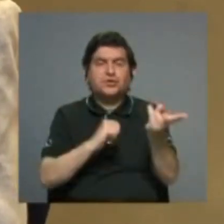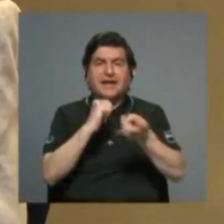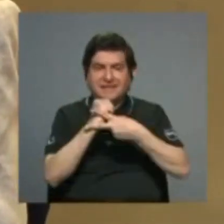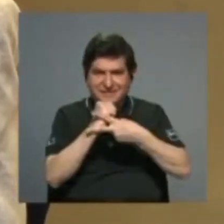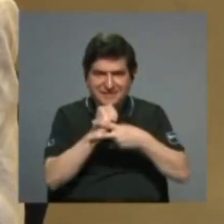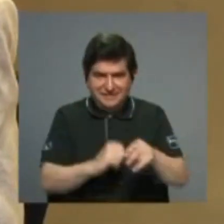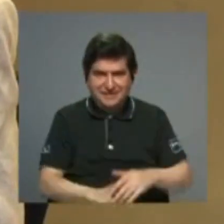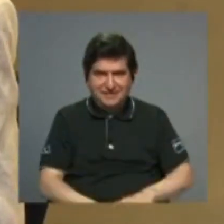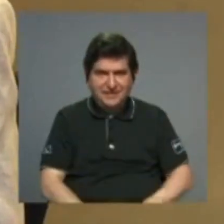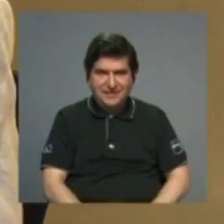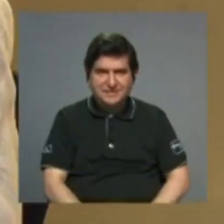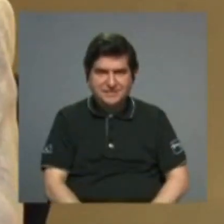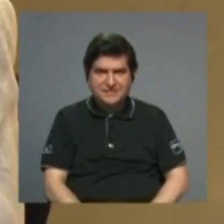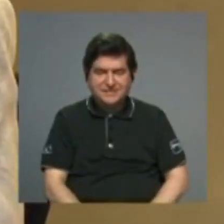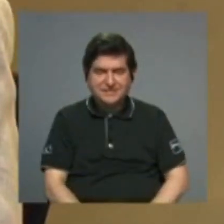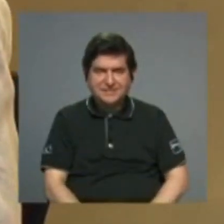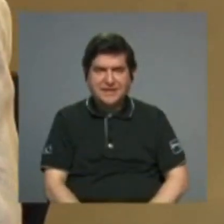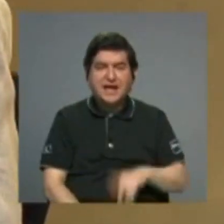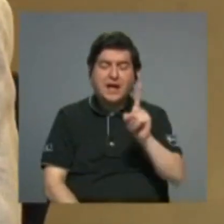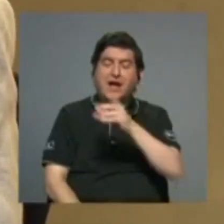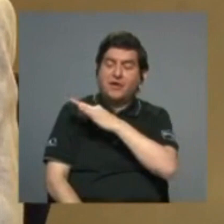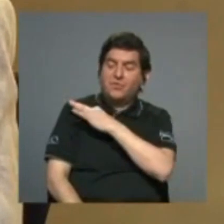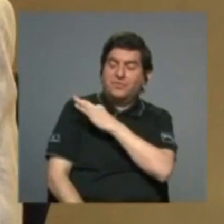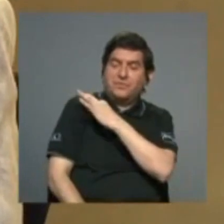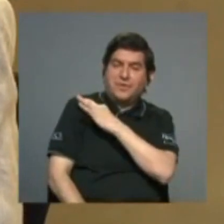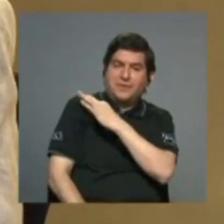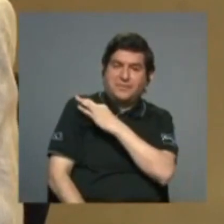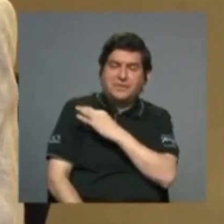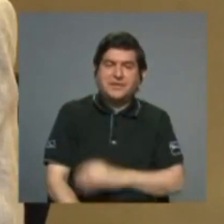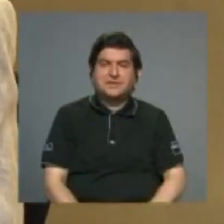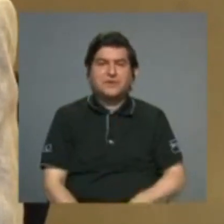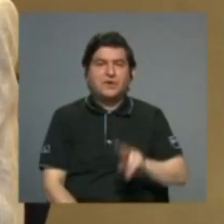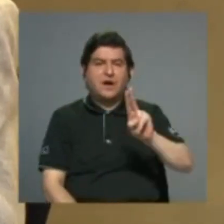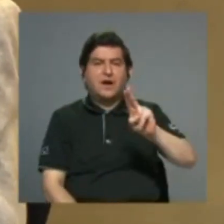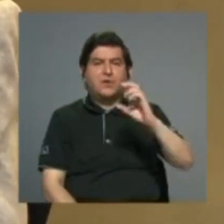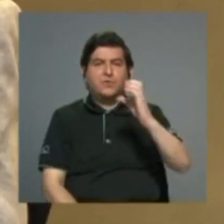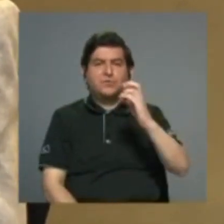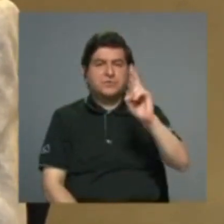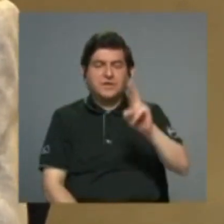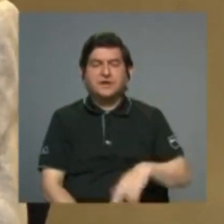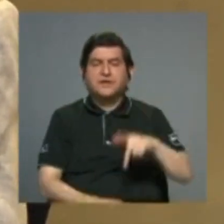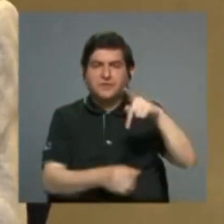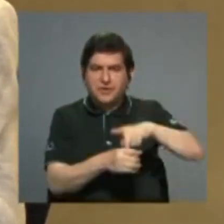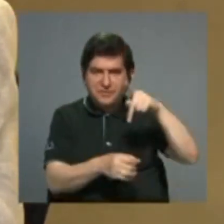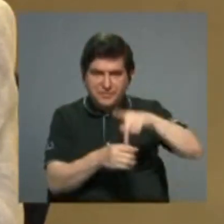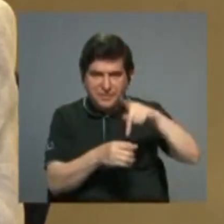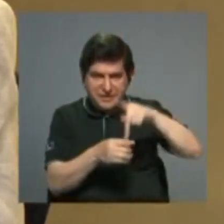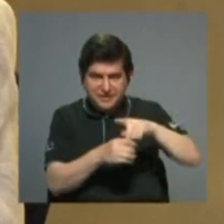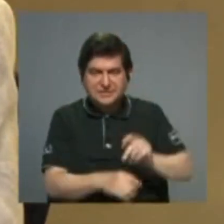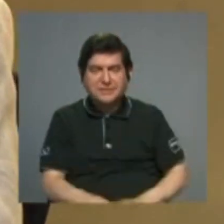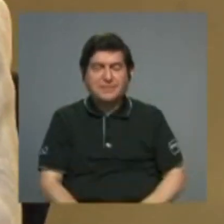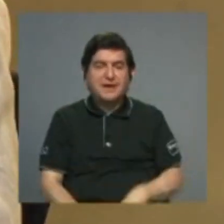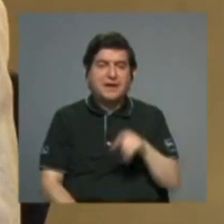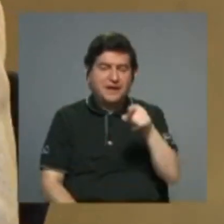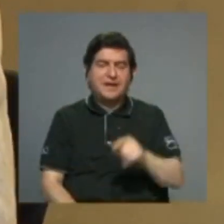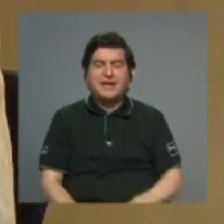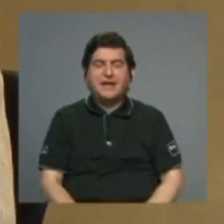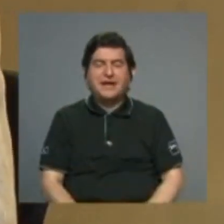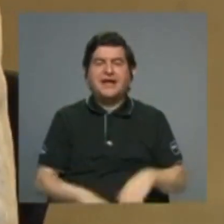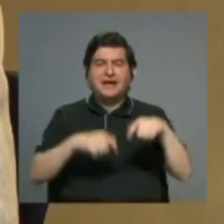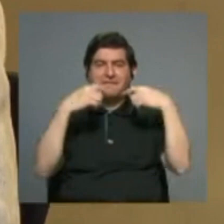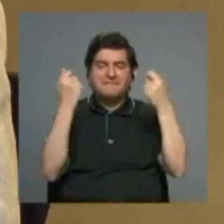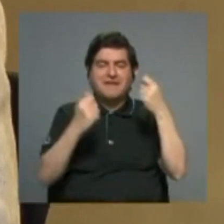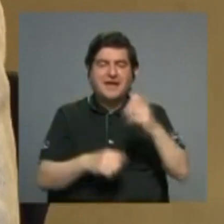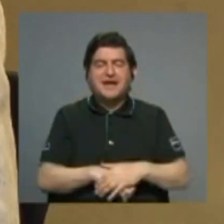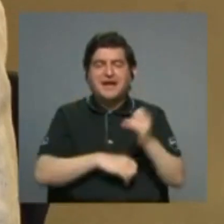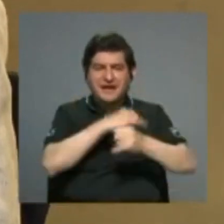en la que se le extendía una invitación a la UCR para que participara en esta FILUNI, la Feria Internacional del